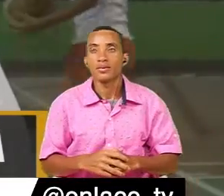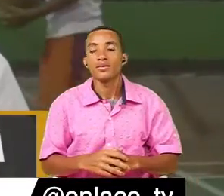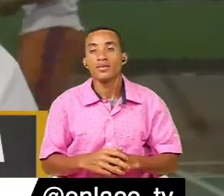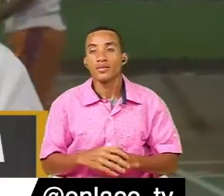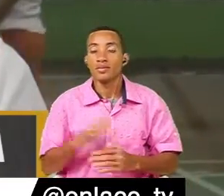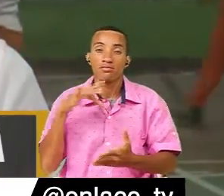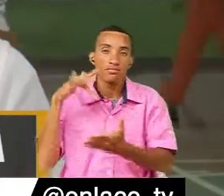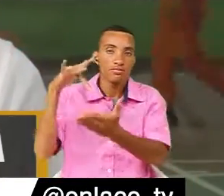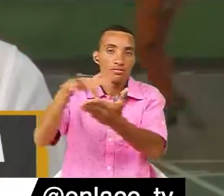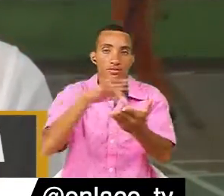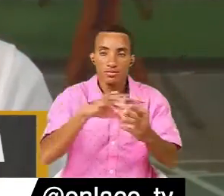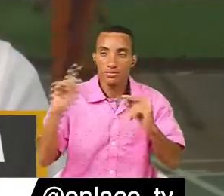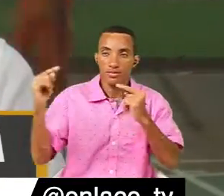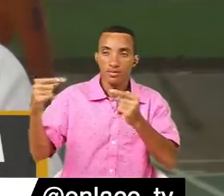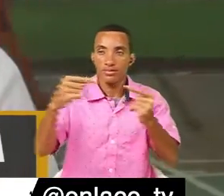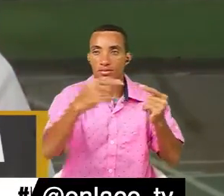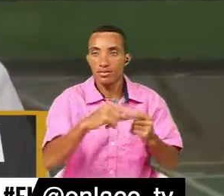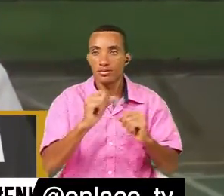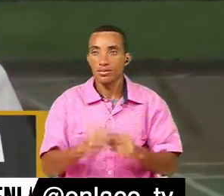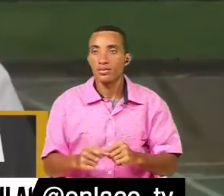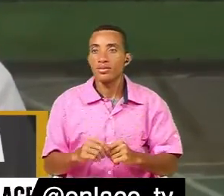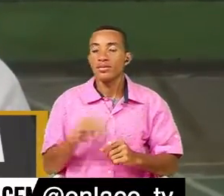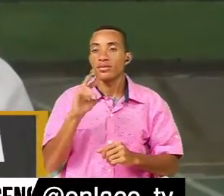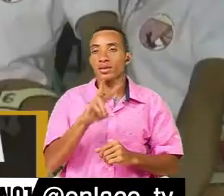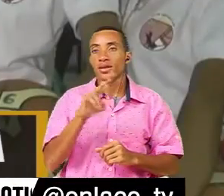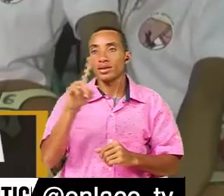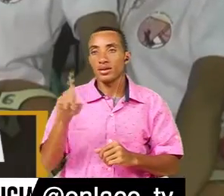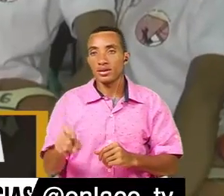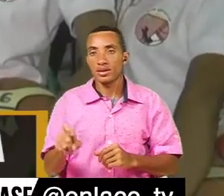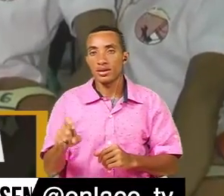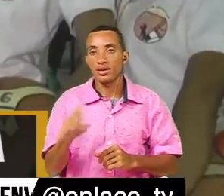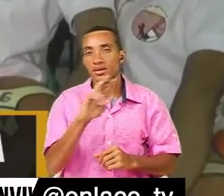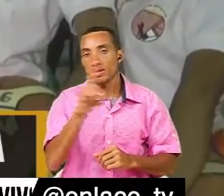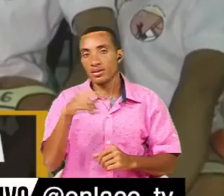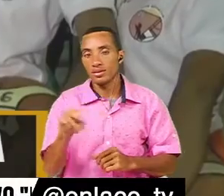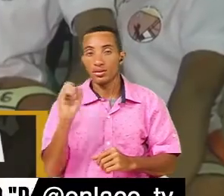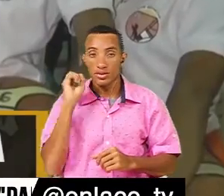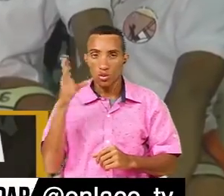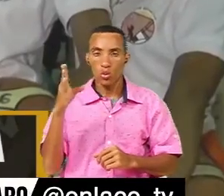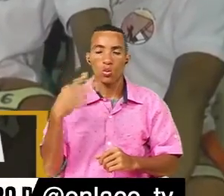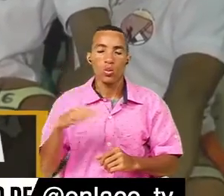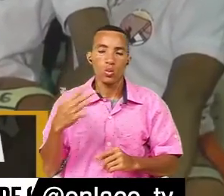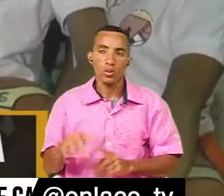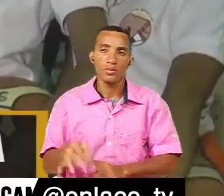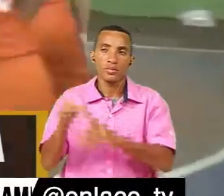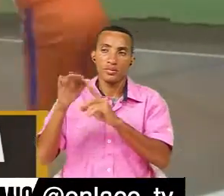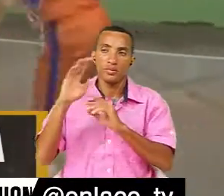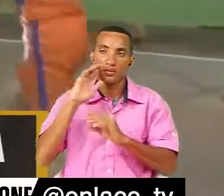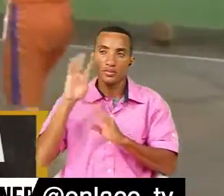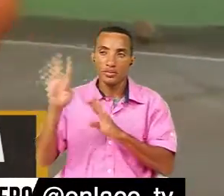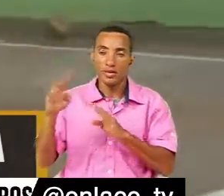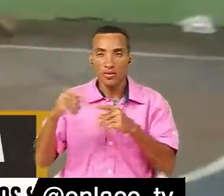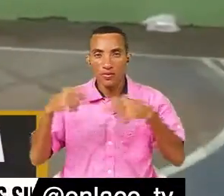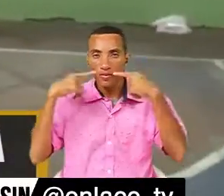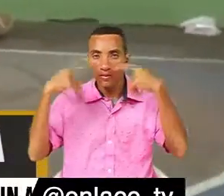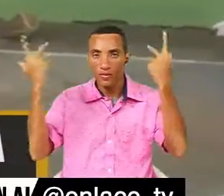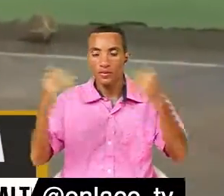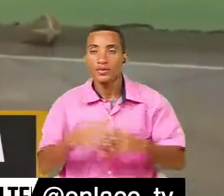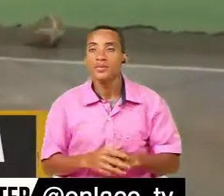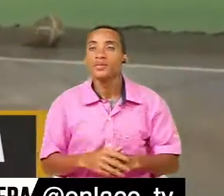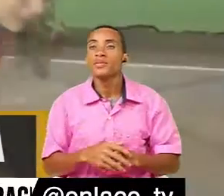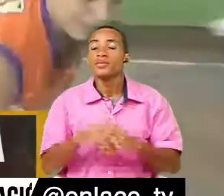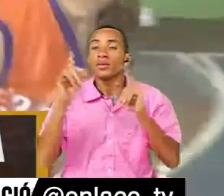participando en estos campeonatos para dejar el club 26 de marzo en nombre del... El subliderato de las dirigidas por el instructor Alberto Huete lo adquirieron